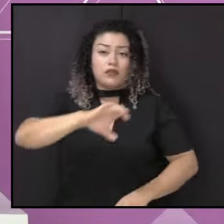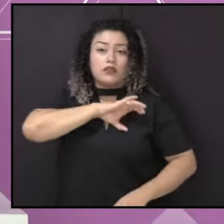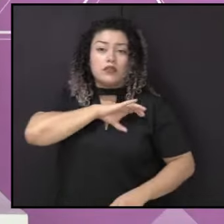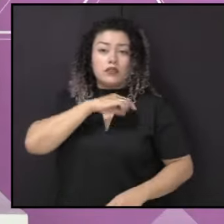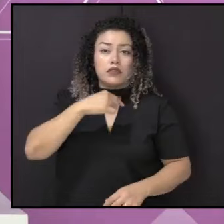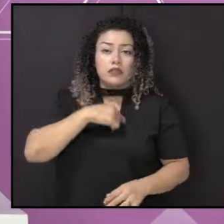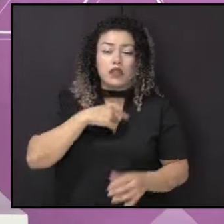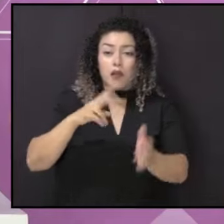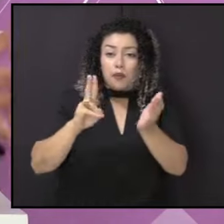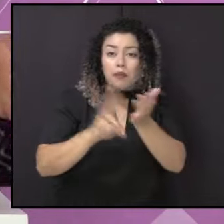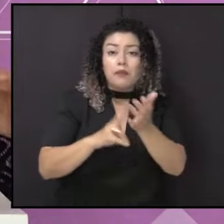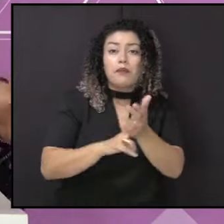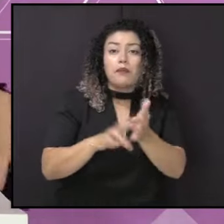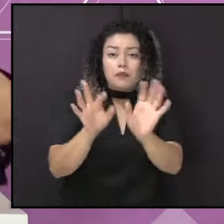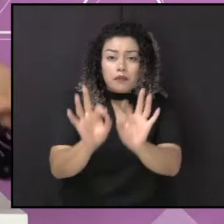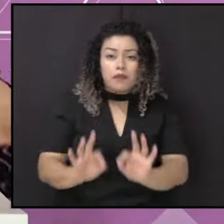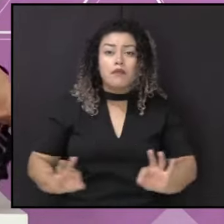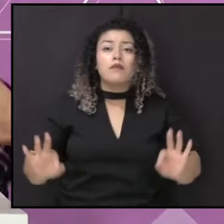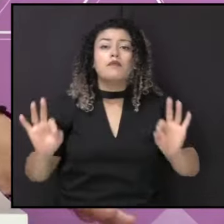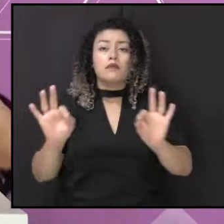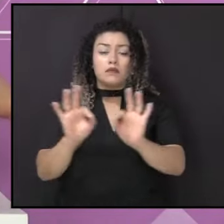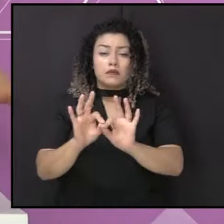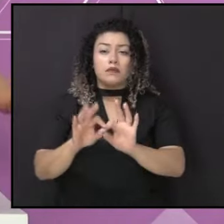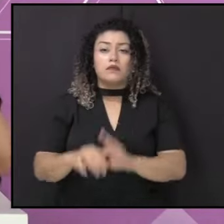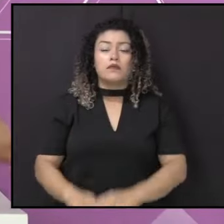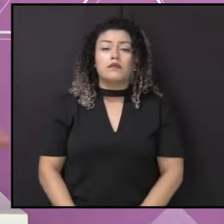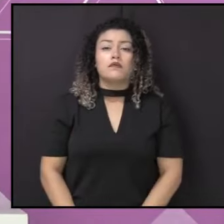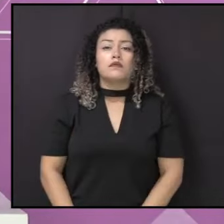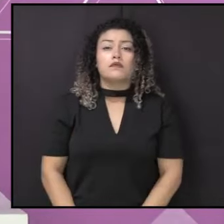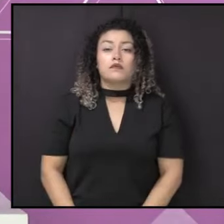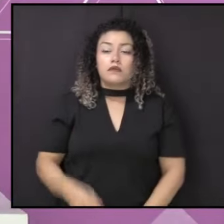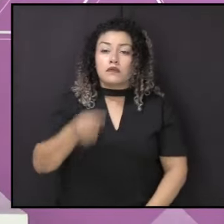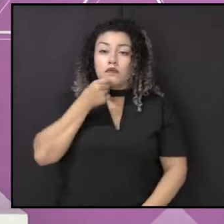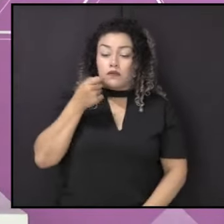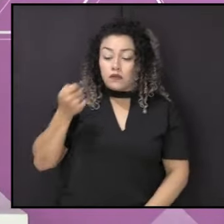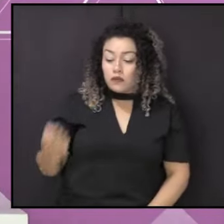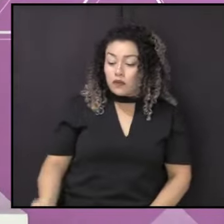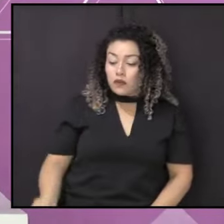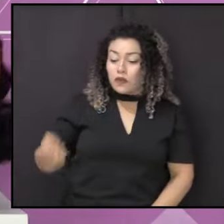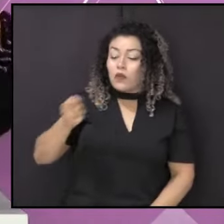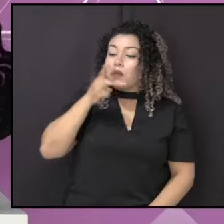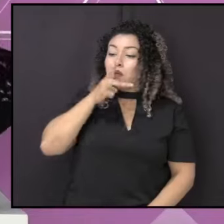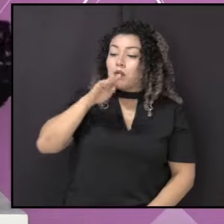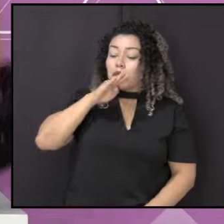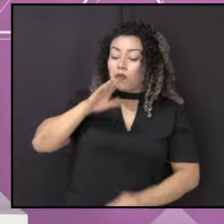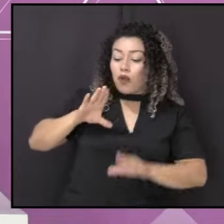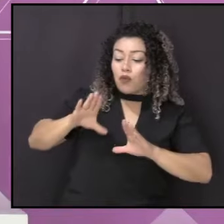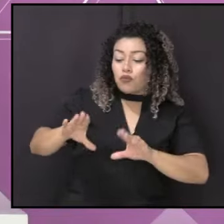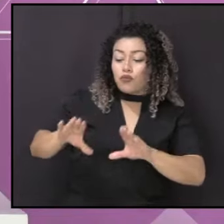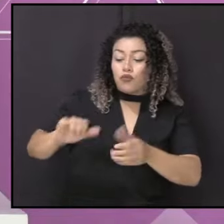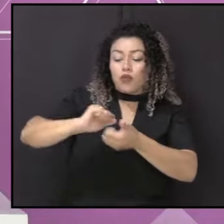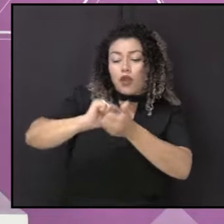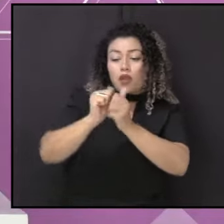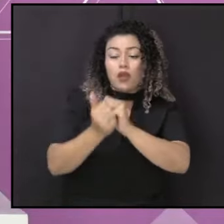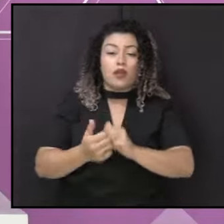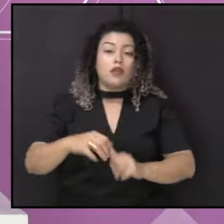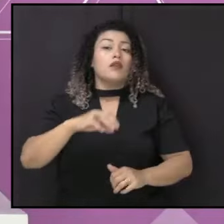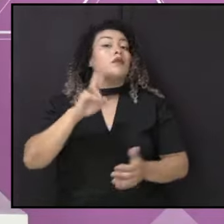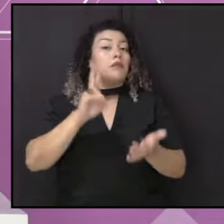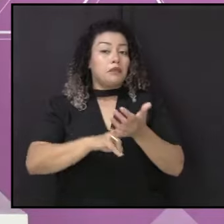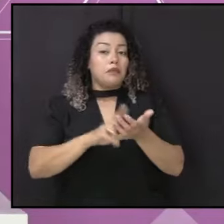los valores que nos fueron fundados o fundamentados en la niñez, los que hoy como grandes adultos, como ciudadanos,